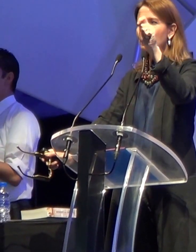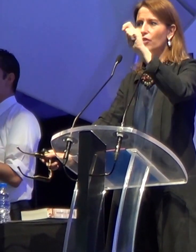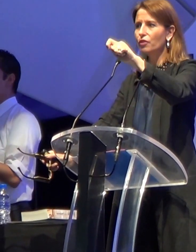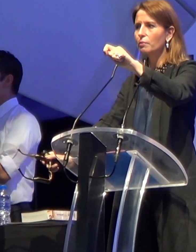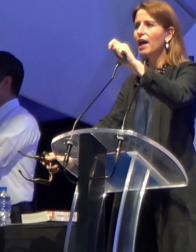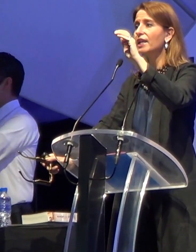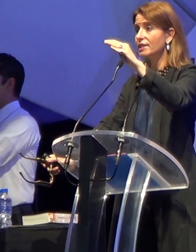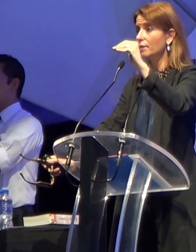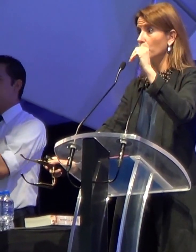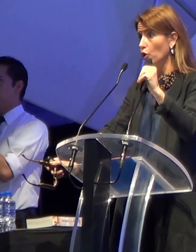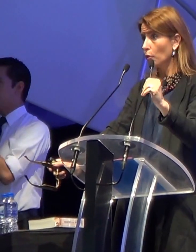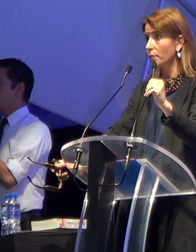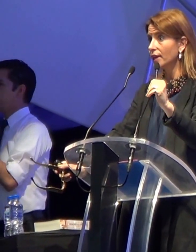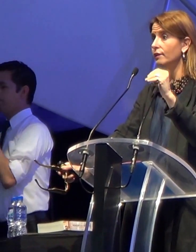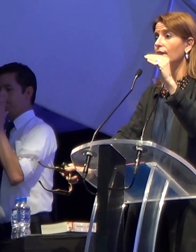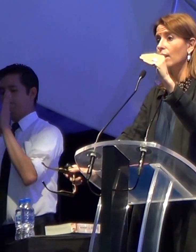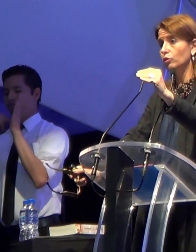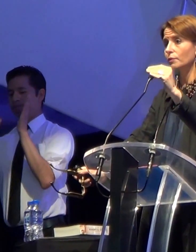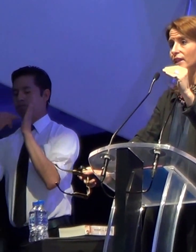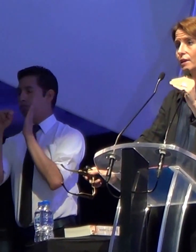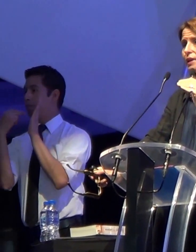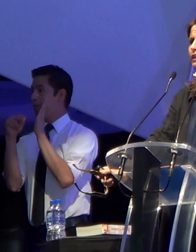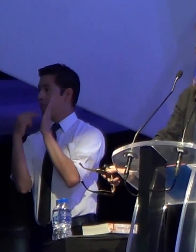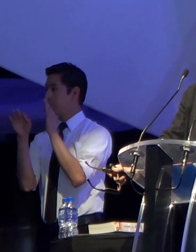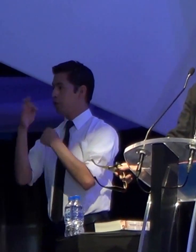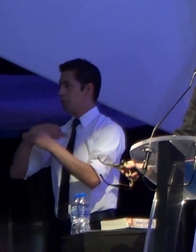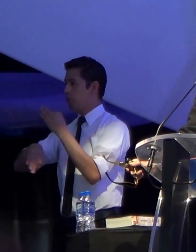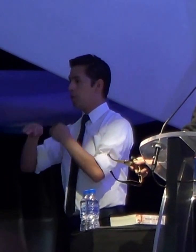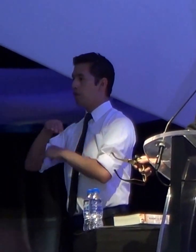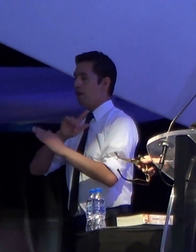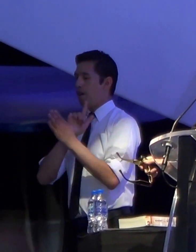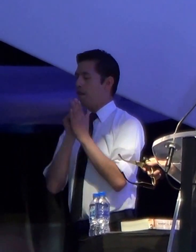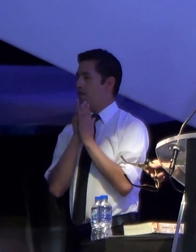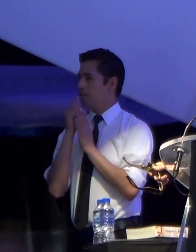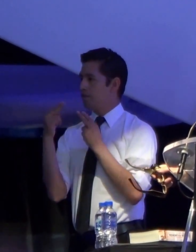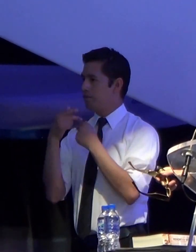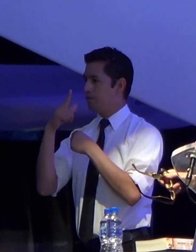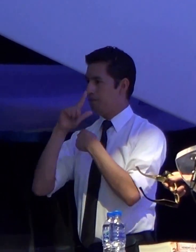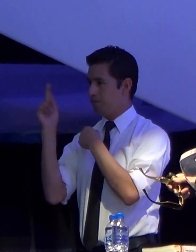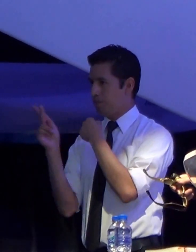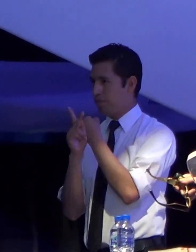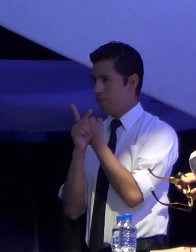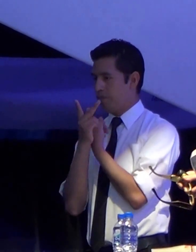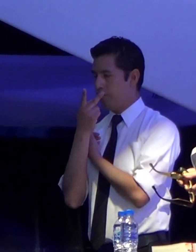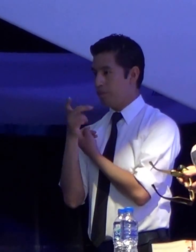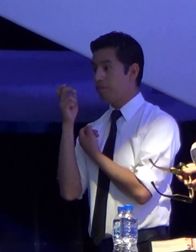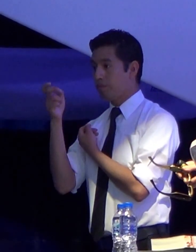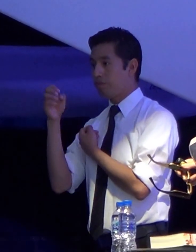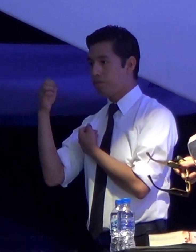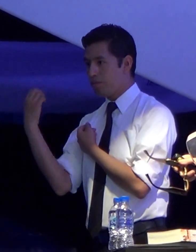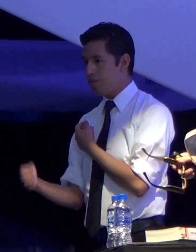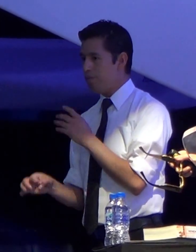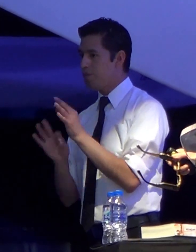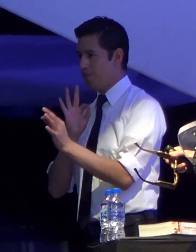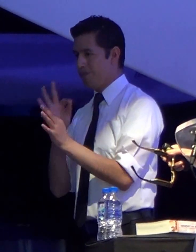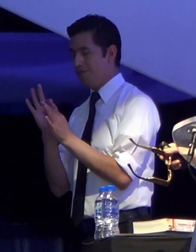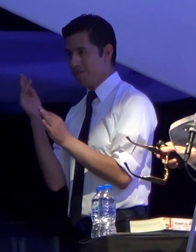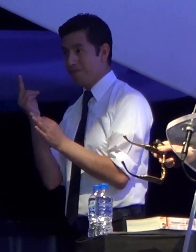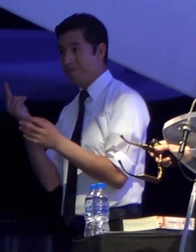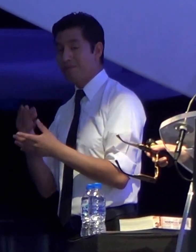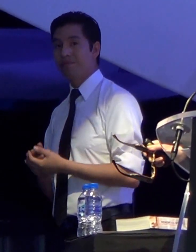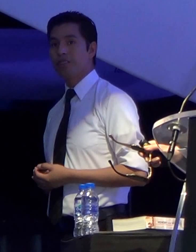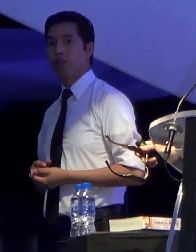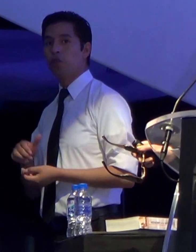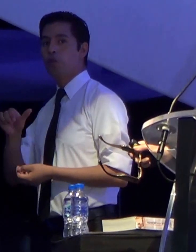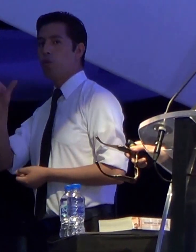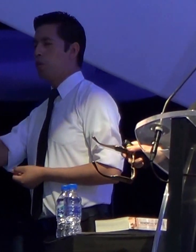cada país lo firma y se convierte automáticamente en ley nacional y es de riguroso cumplimiento. Hay